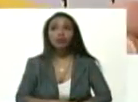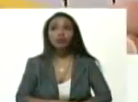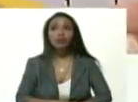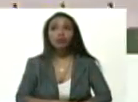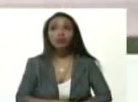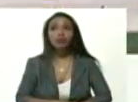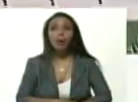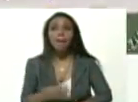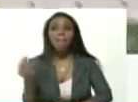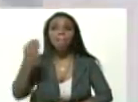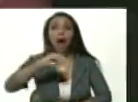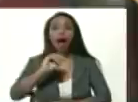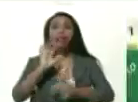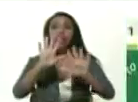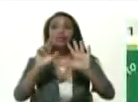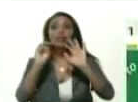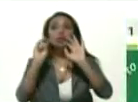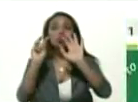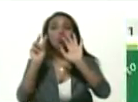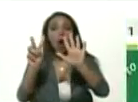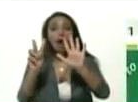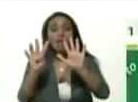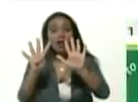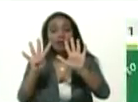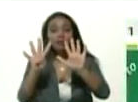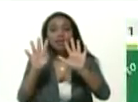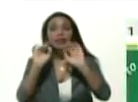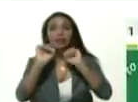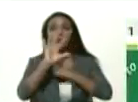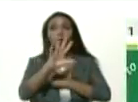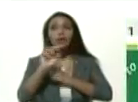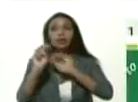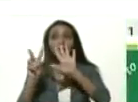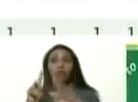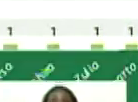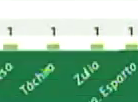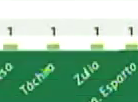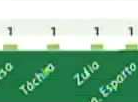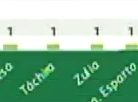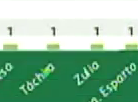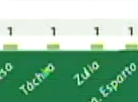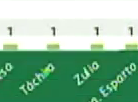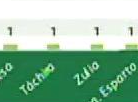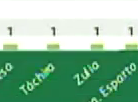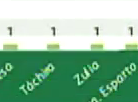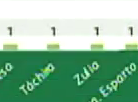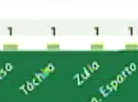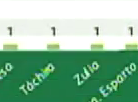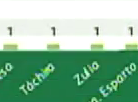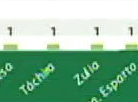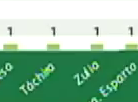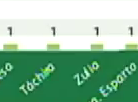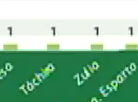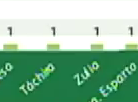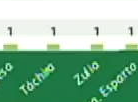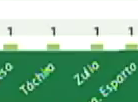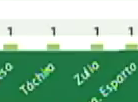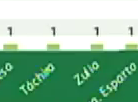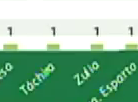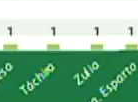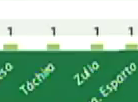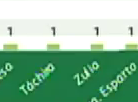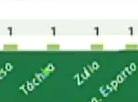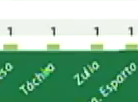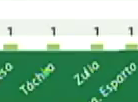Más 19, 57. Solamente, fíjense, de estos 3 estados hay 57